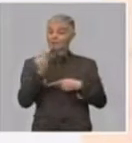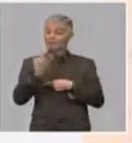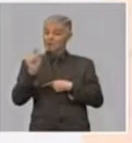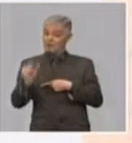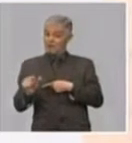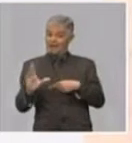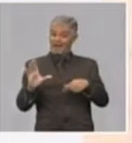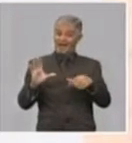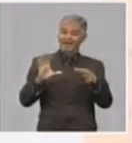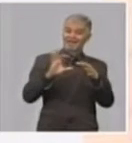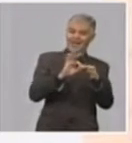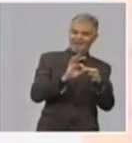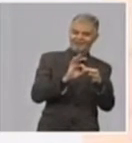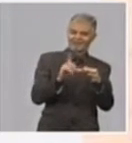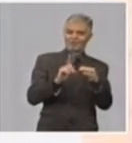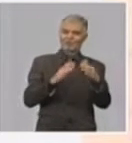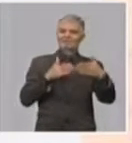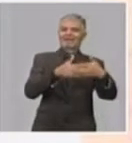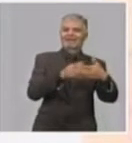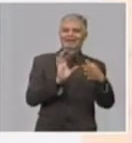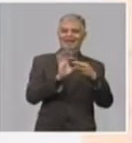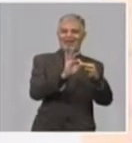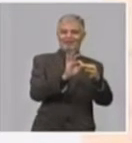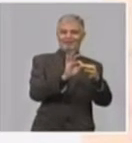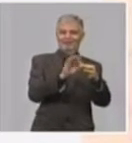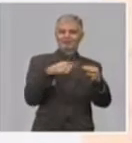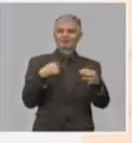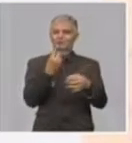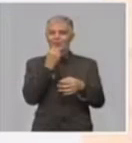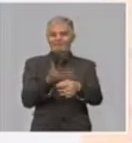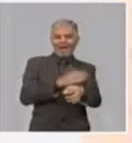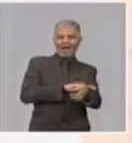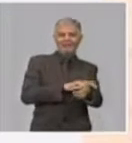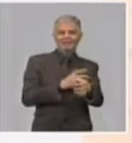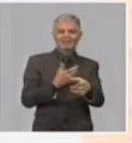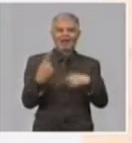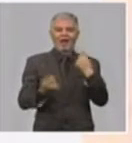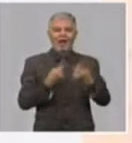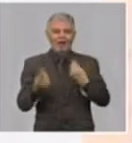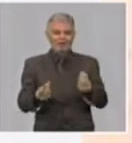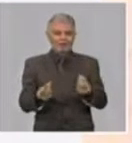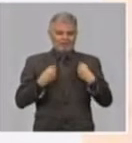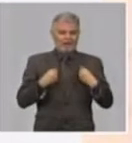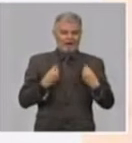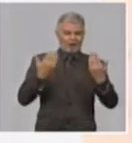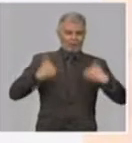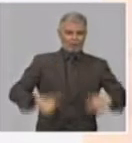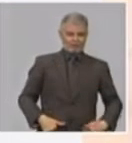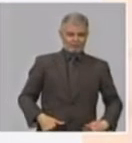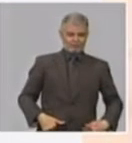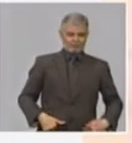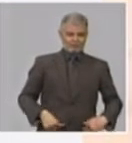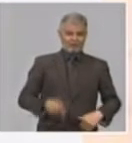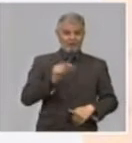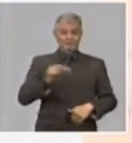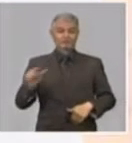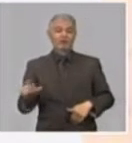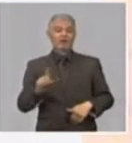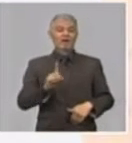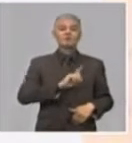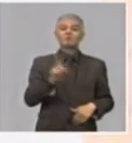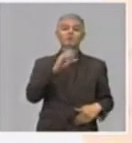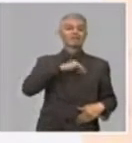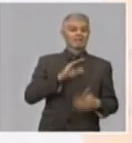Si les logramos suministrarle aquellos elementos de la inmunidad innata que al asintomático le están permitiendo controlar la